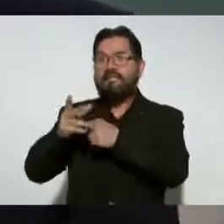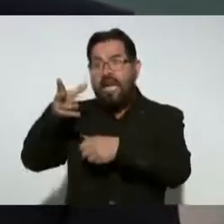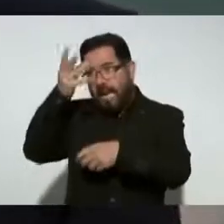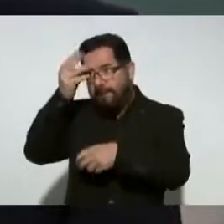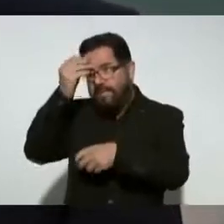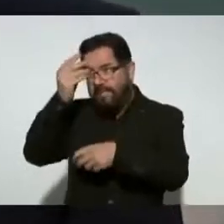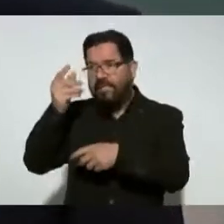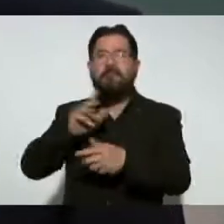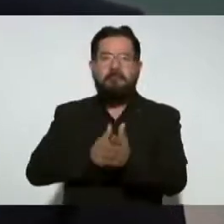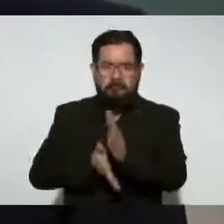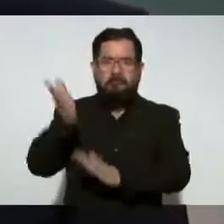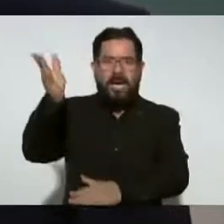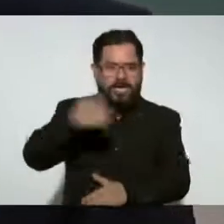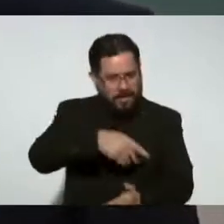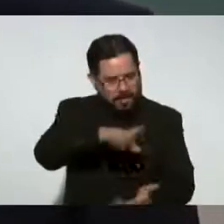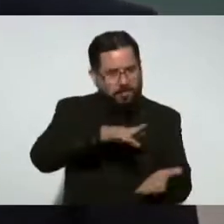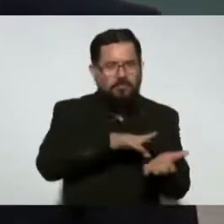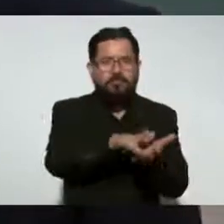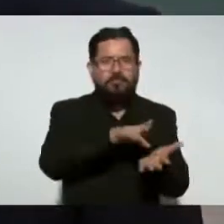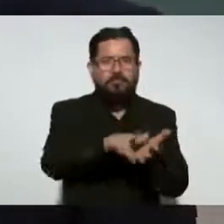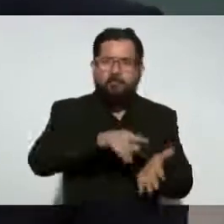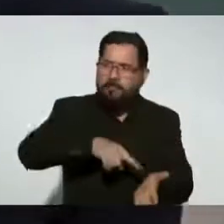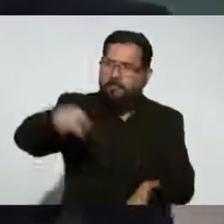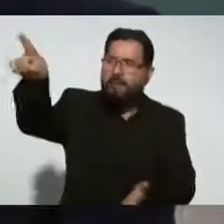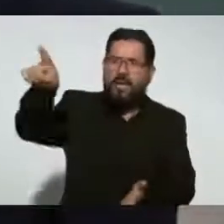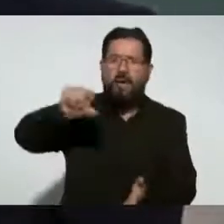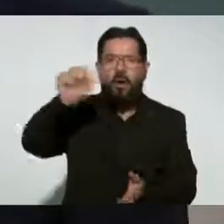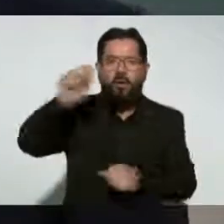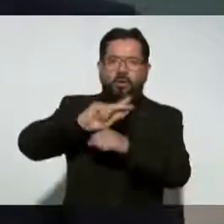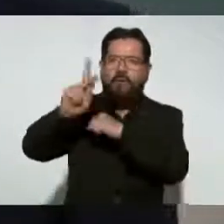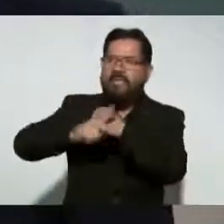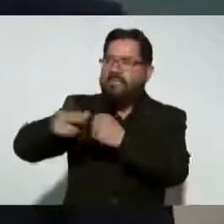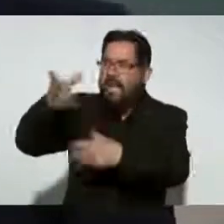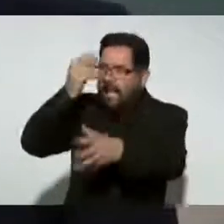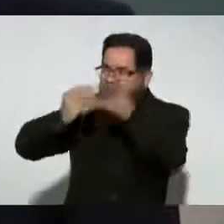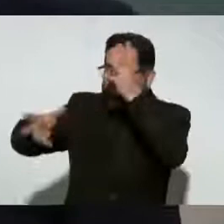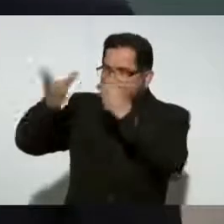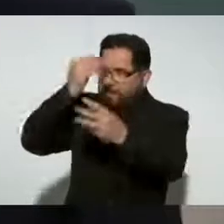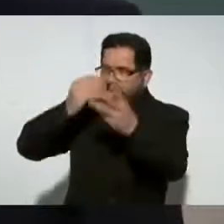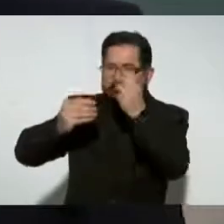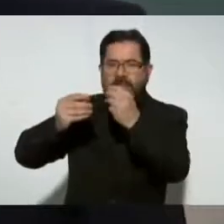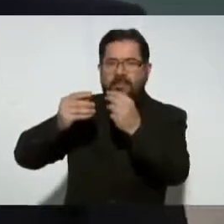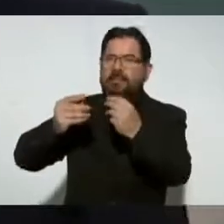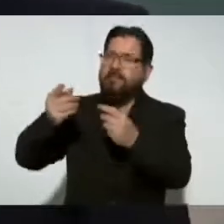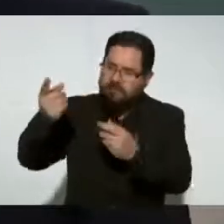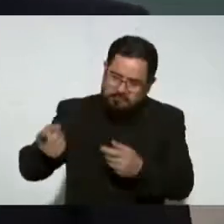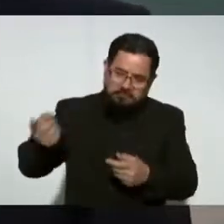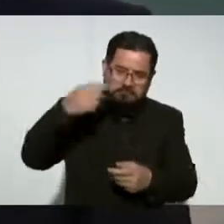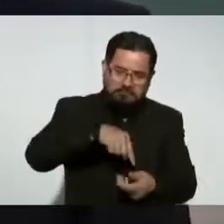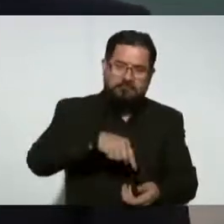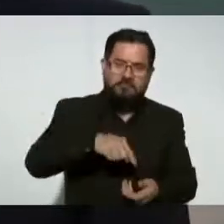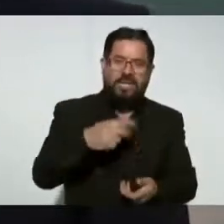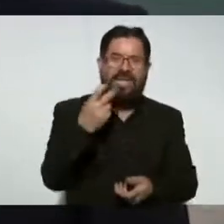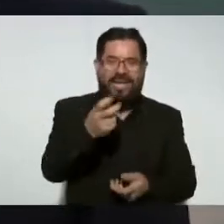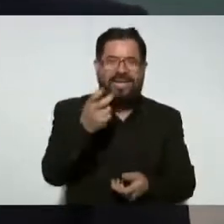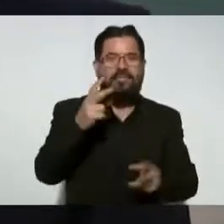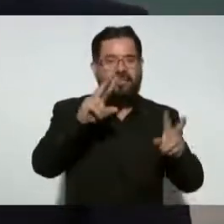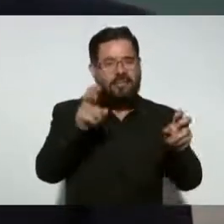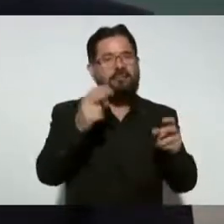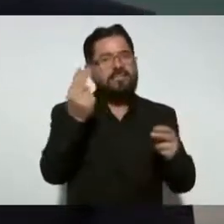médicos, porque necesitamos avanzar en este terreno.